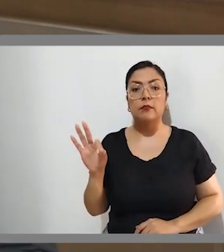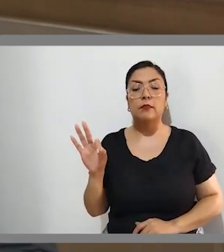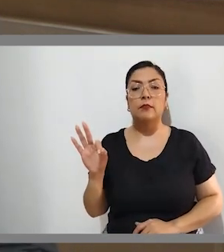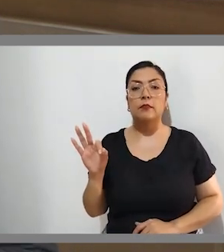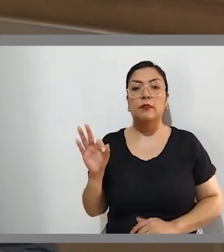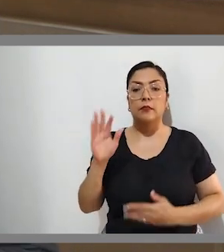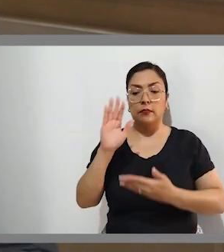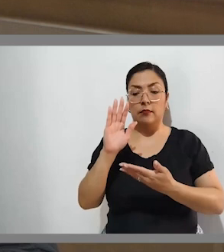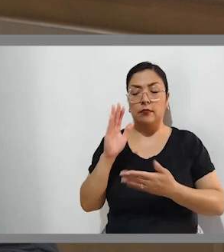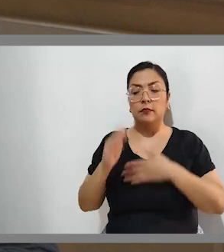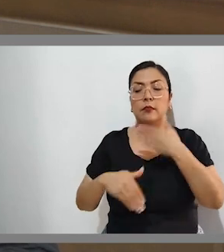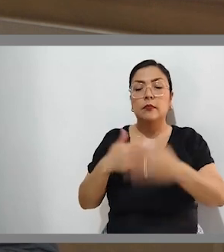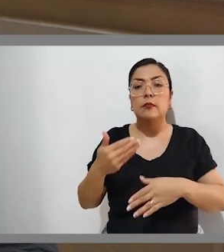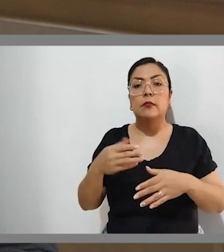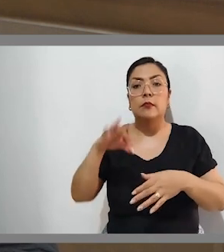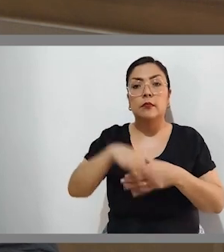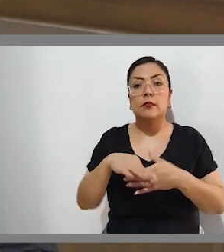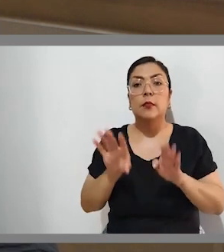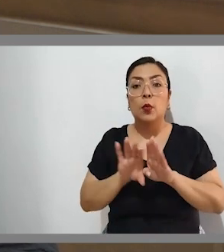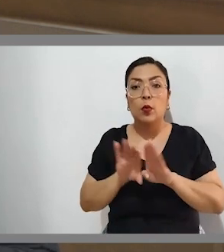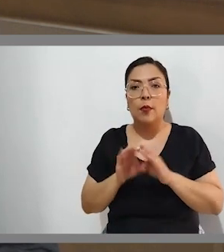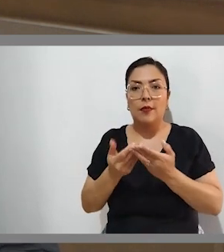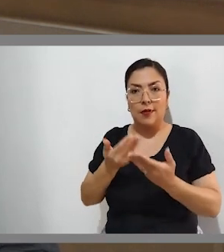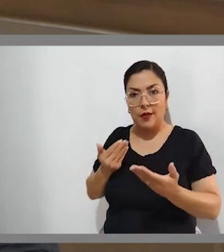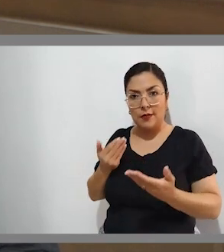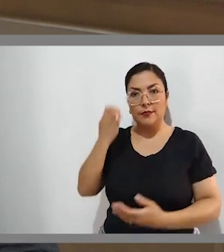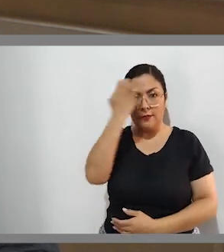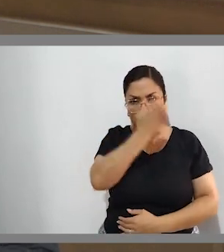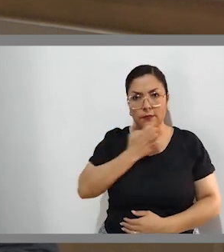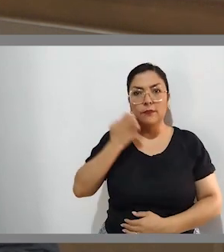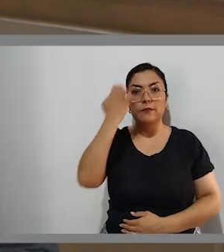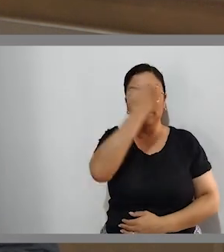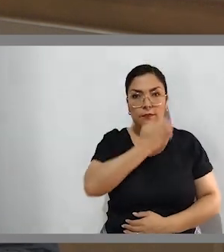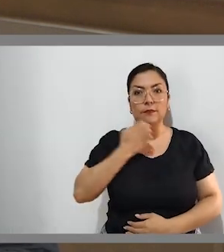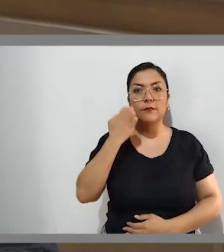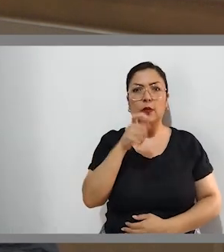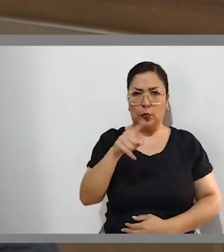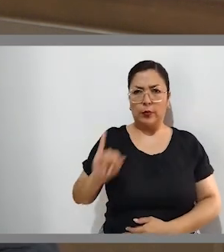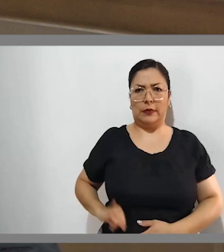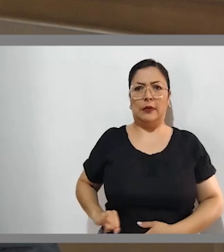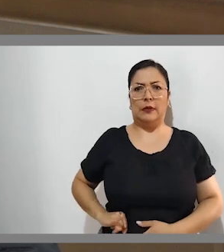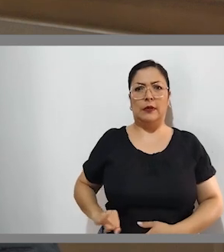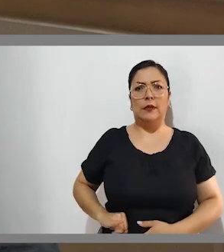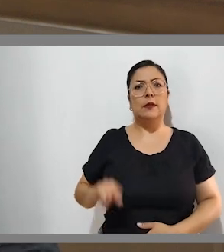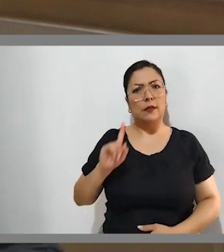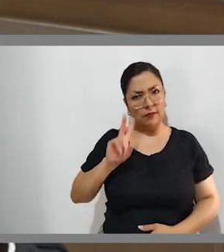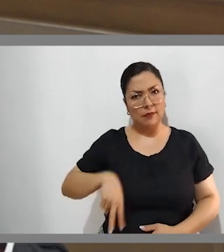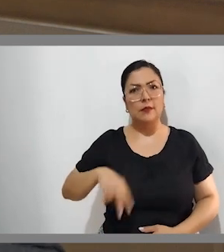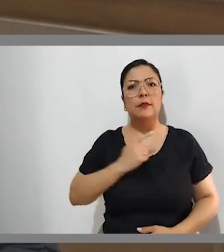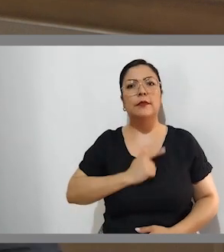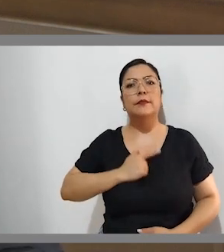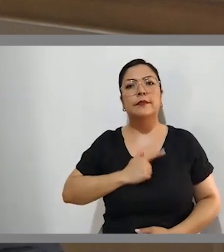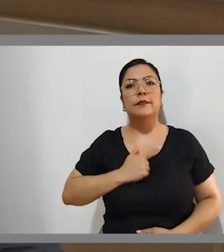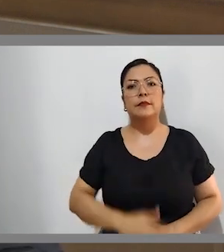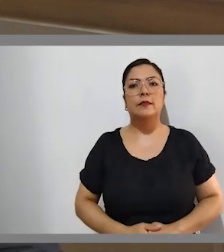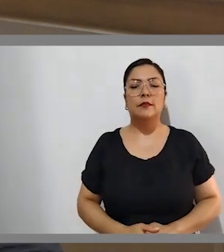tener una boleta en su casilla para generar su voto. Es muy interesante, les aseguro que les va a gustar, y